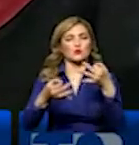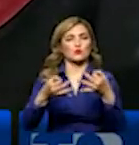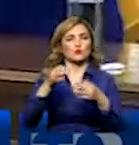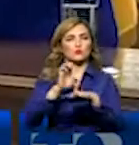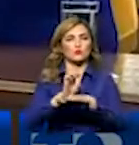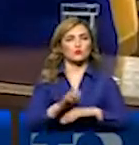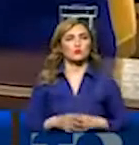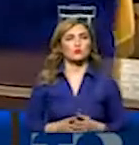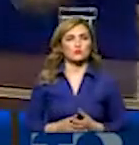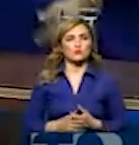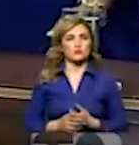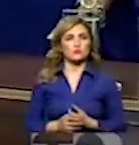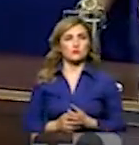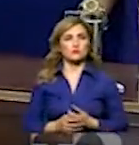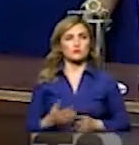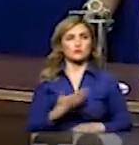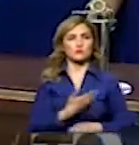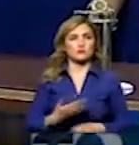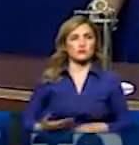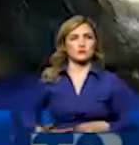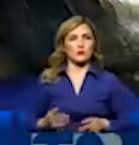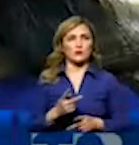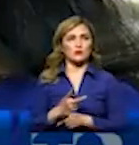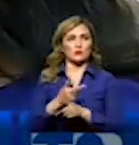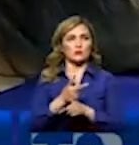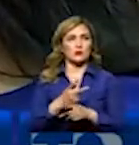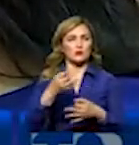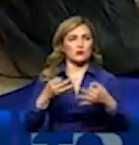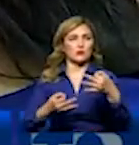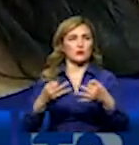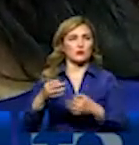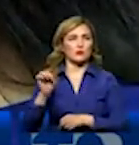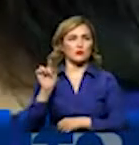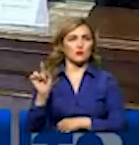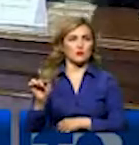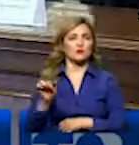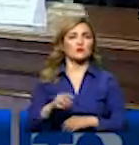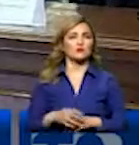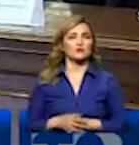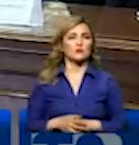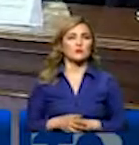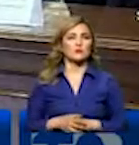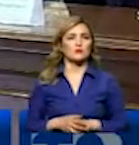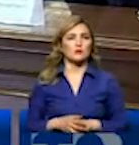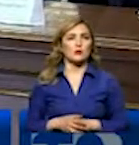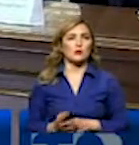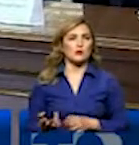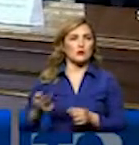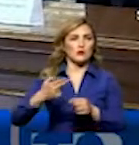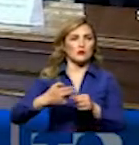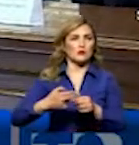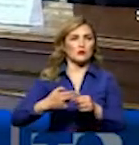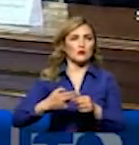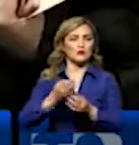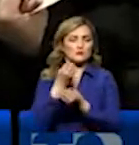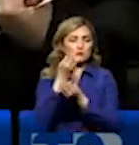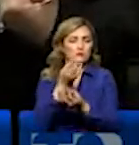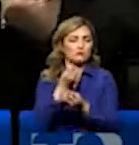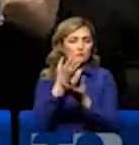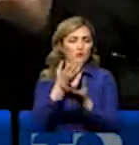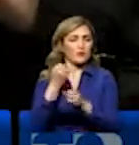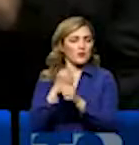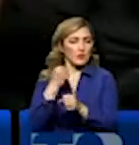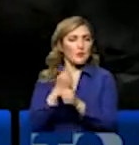en el Ecuador. La presidenta del Consejo de la Judicatura, María del Carmen Maldonado, quien también estuvo presente en esta rendición de